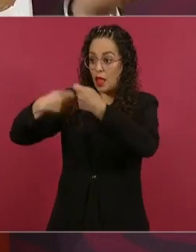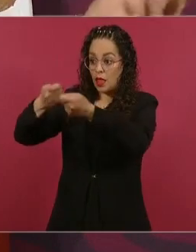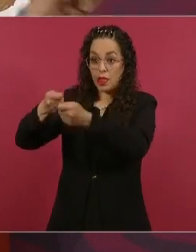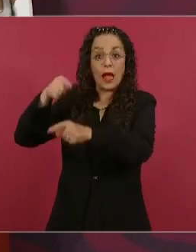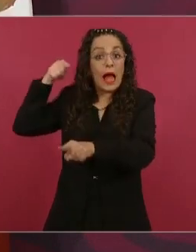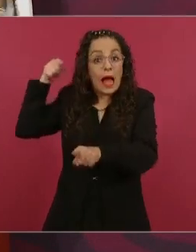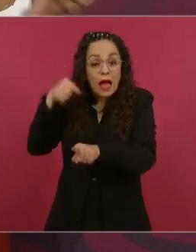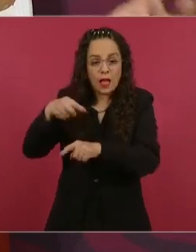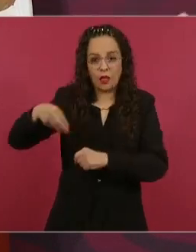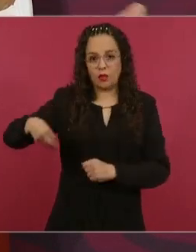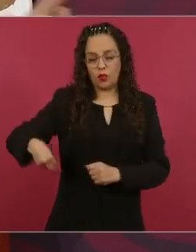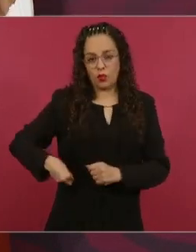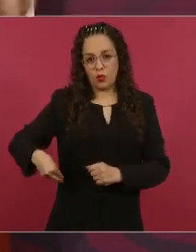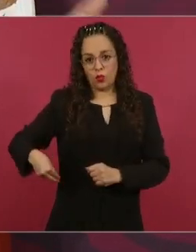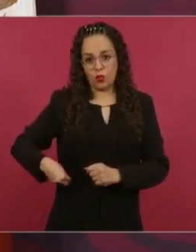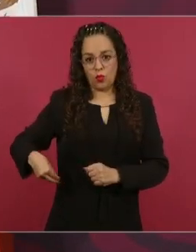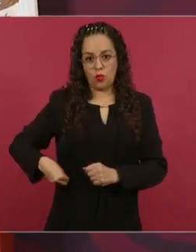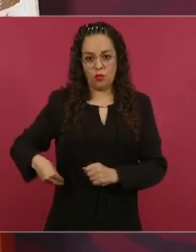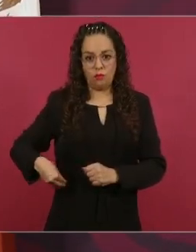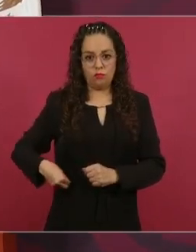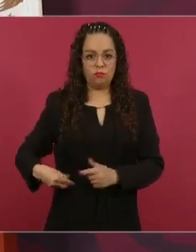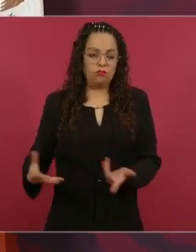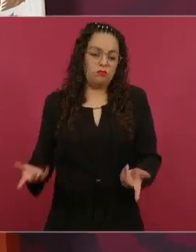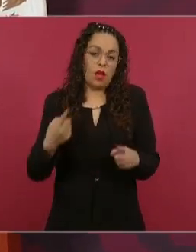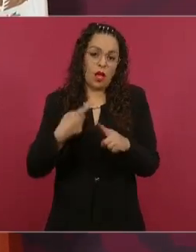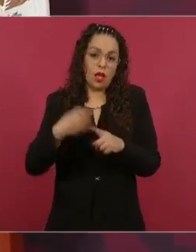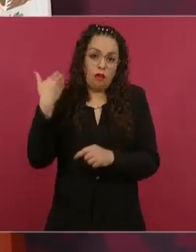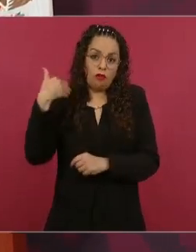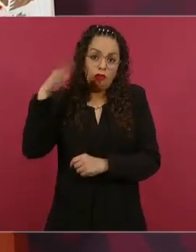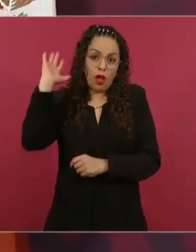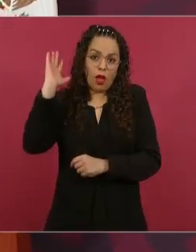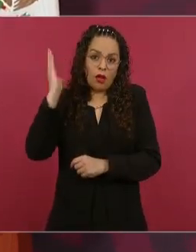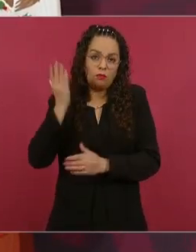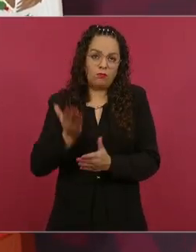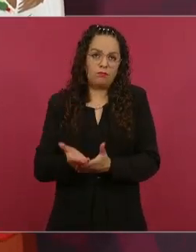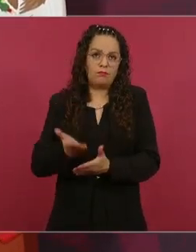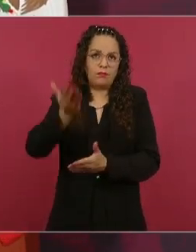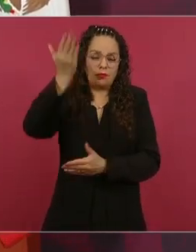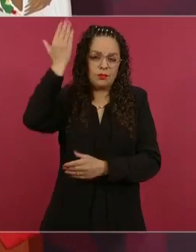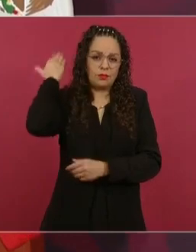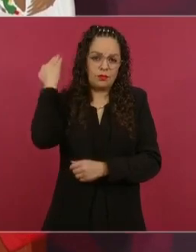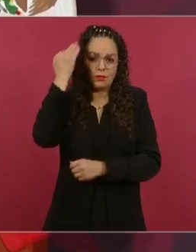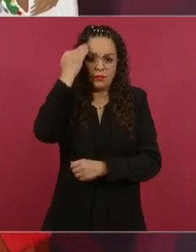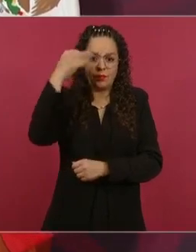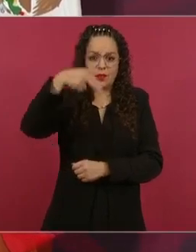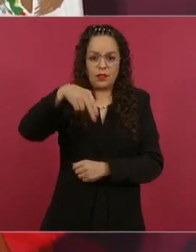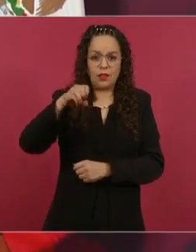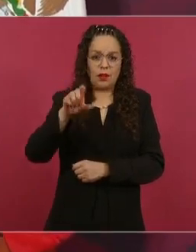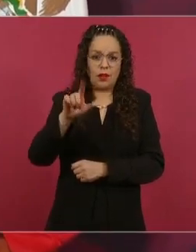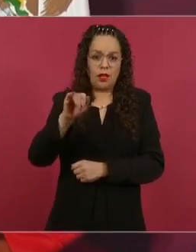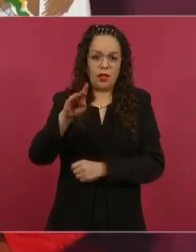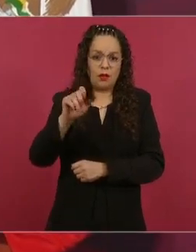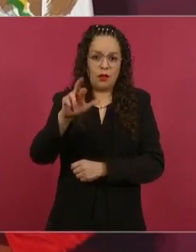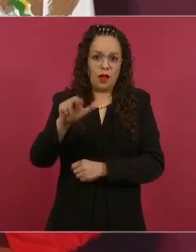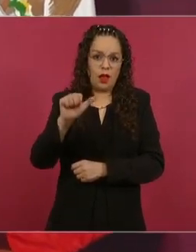Bueno, los gobernantes del periodo neoliberal, los que quieren ahora regresar,